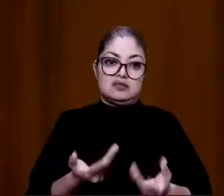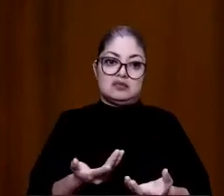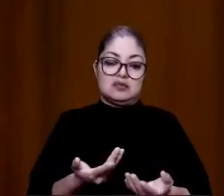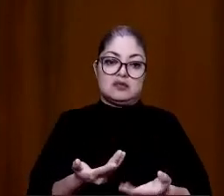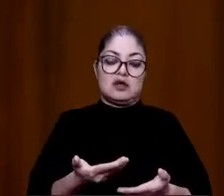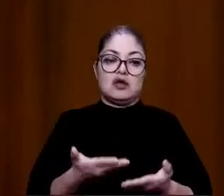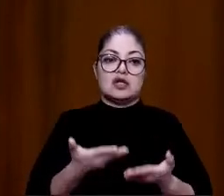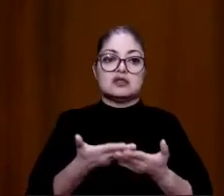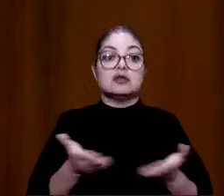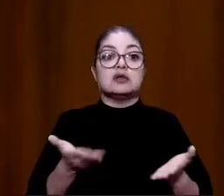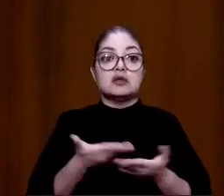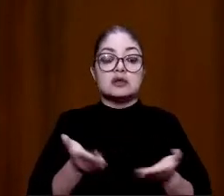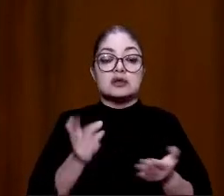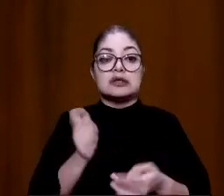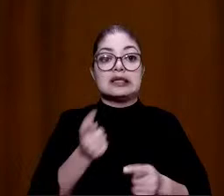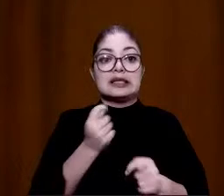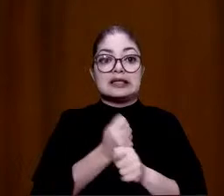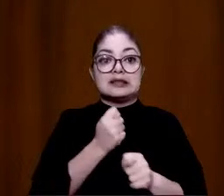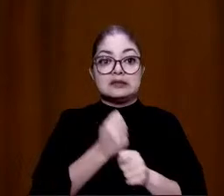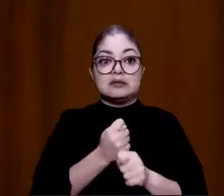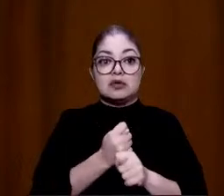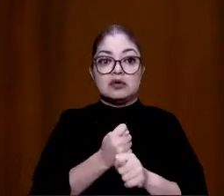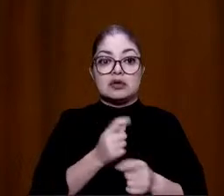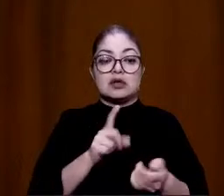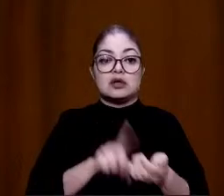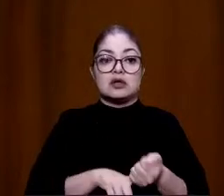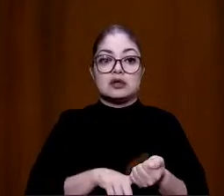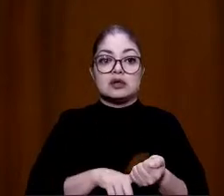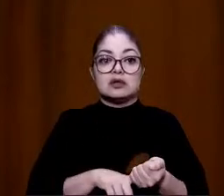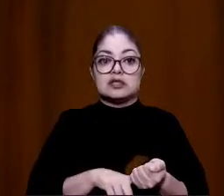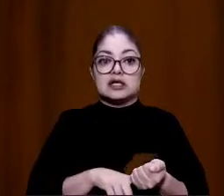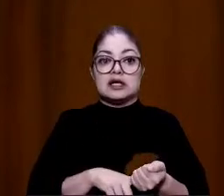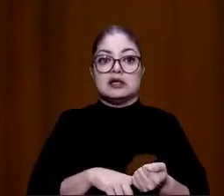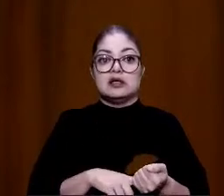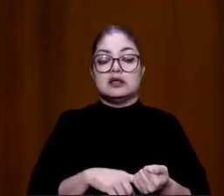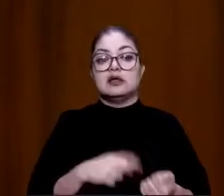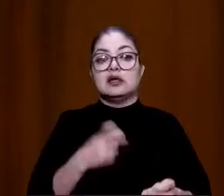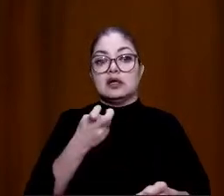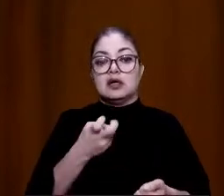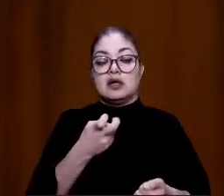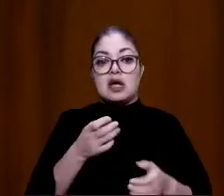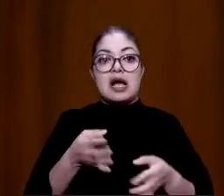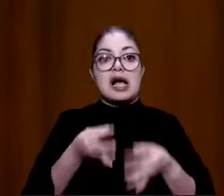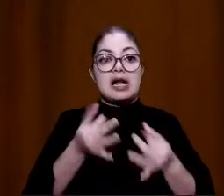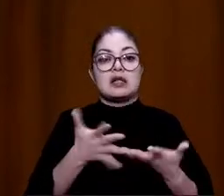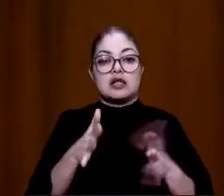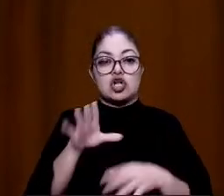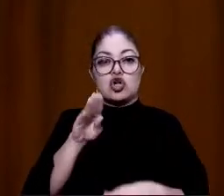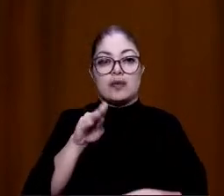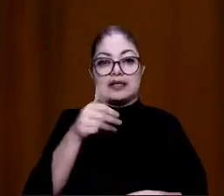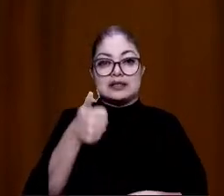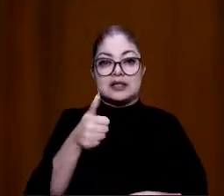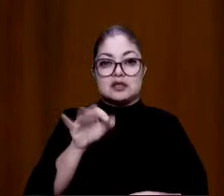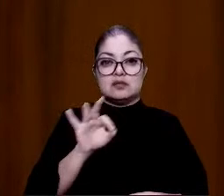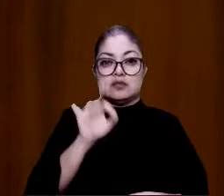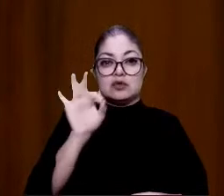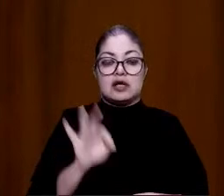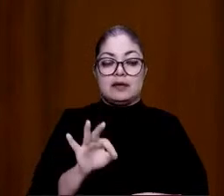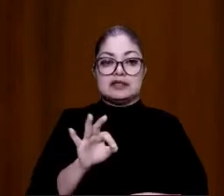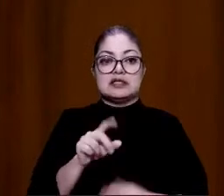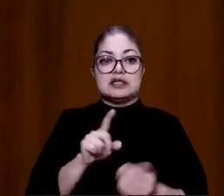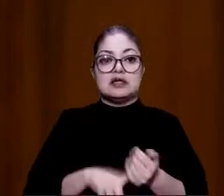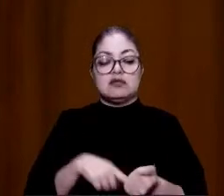Hoy, ese sistema de transporte está catalogado como por los usuarios con la mayor calidad, con el 96% de satisfacción. Yo